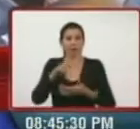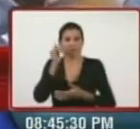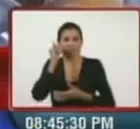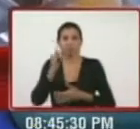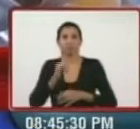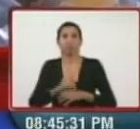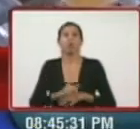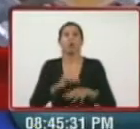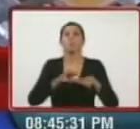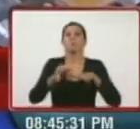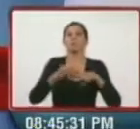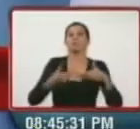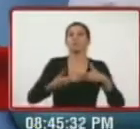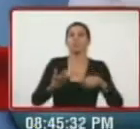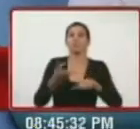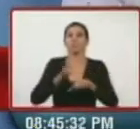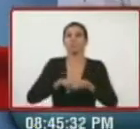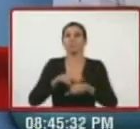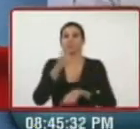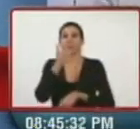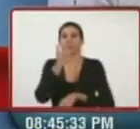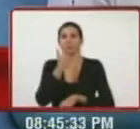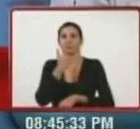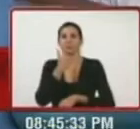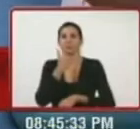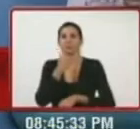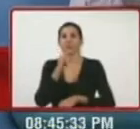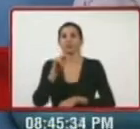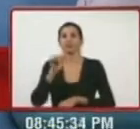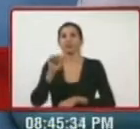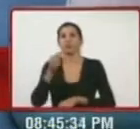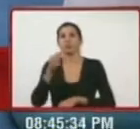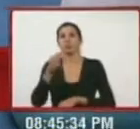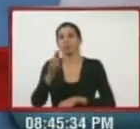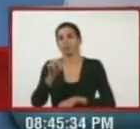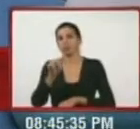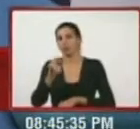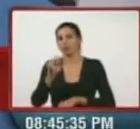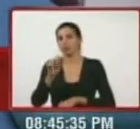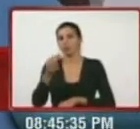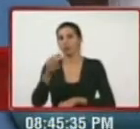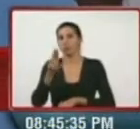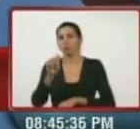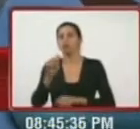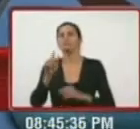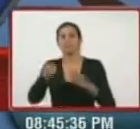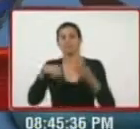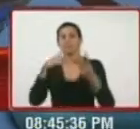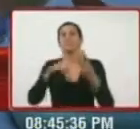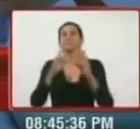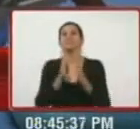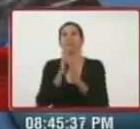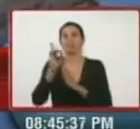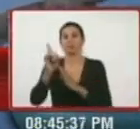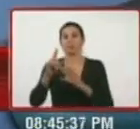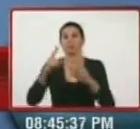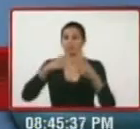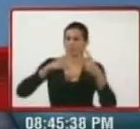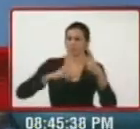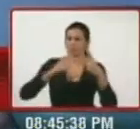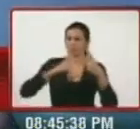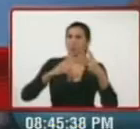afectados, como lo es Valencia, Naguanagua y San Diego. Específicamente en Naguanagua y San Diego es donde